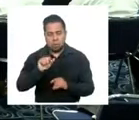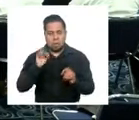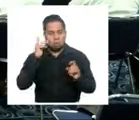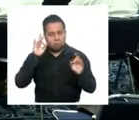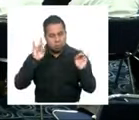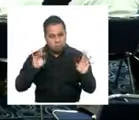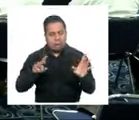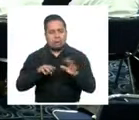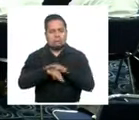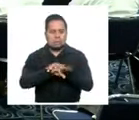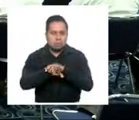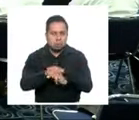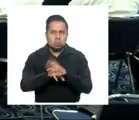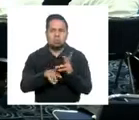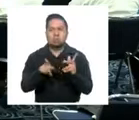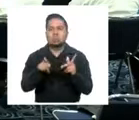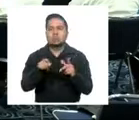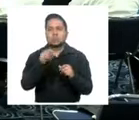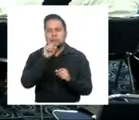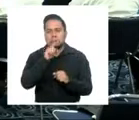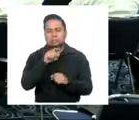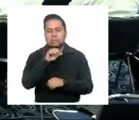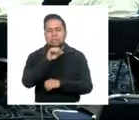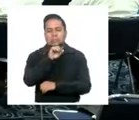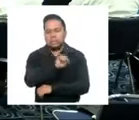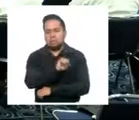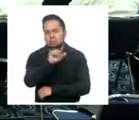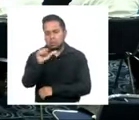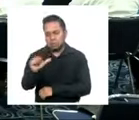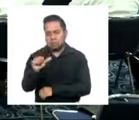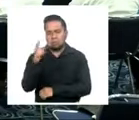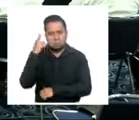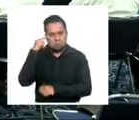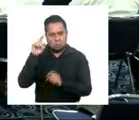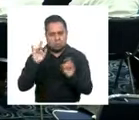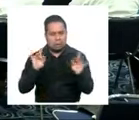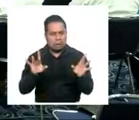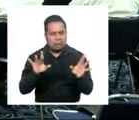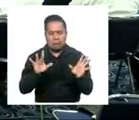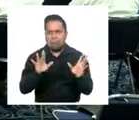Mazunte, es este corredor San Agustinillo, Puerto Ángel,